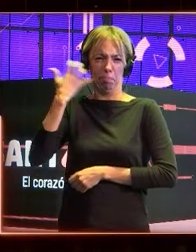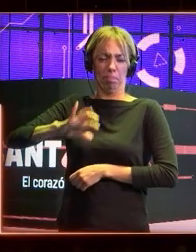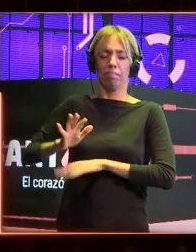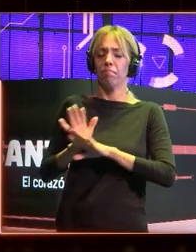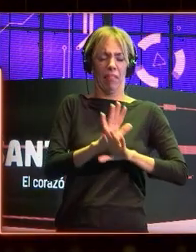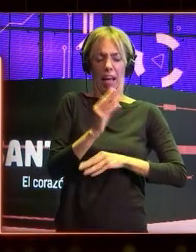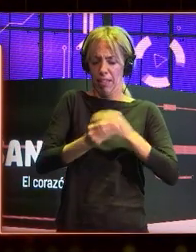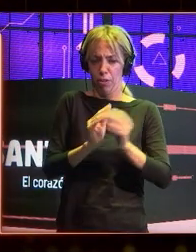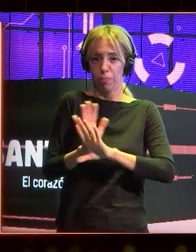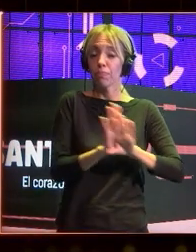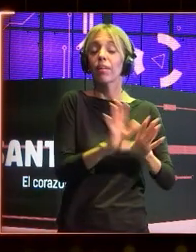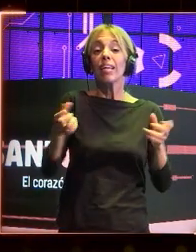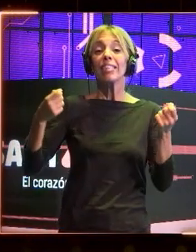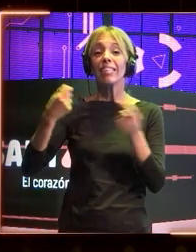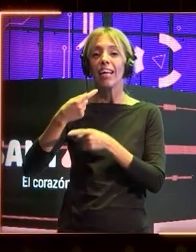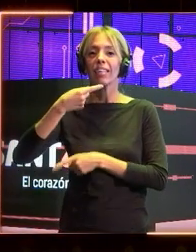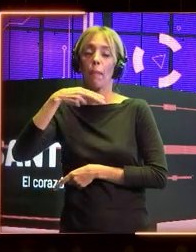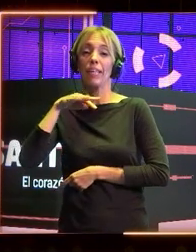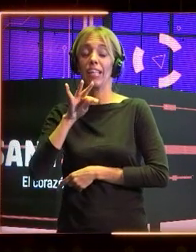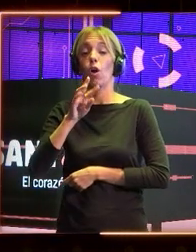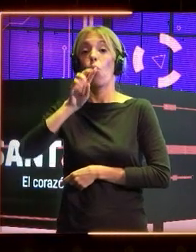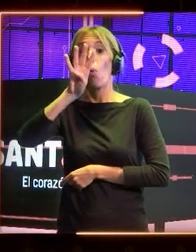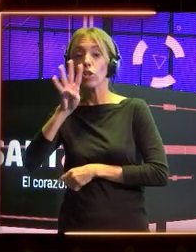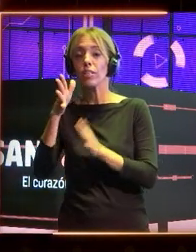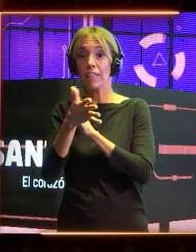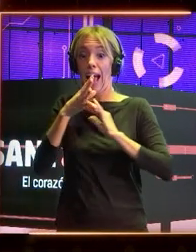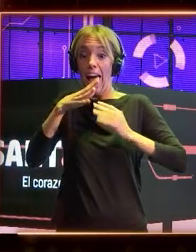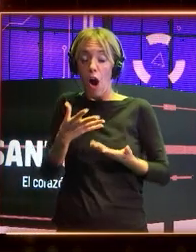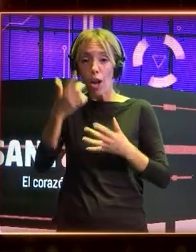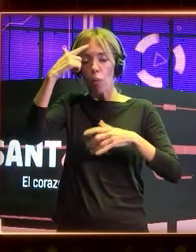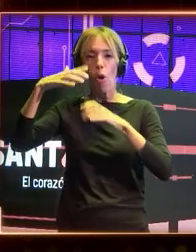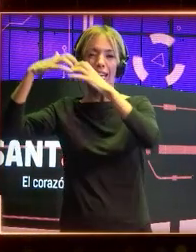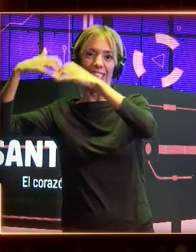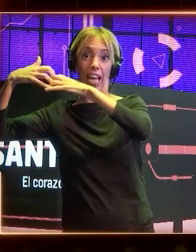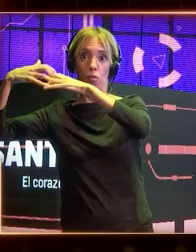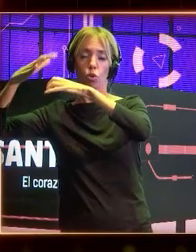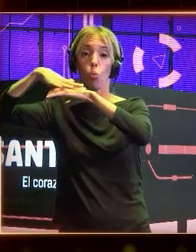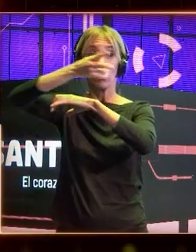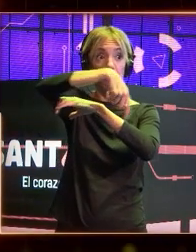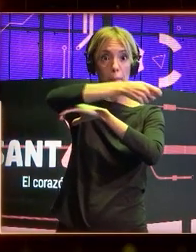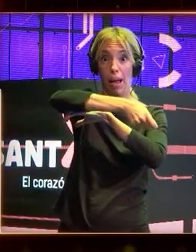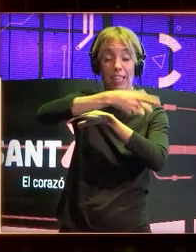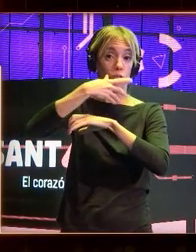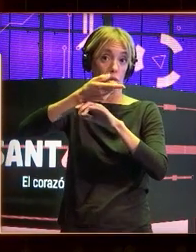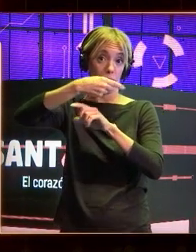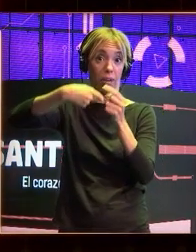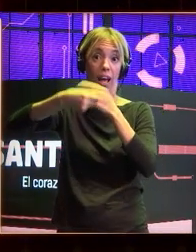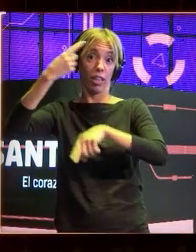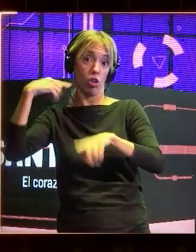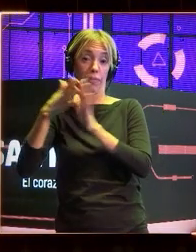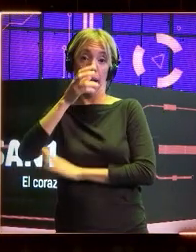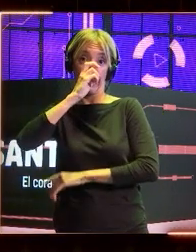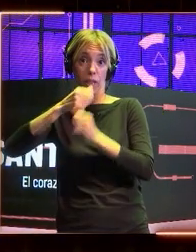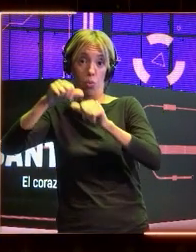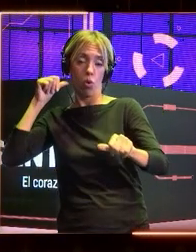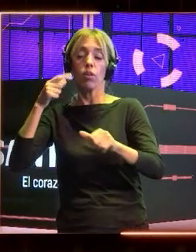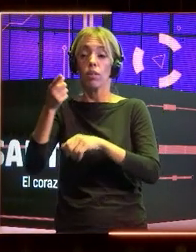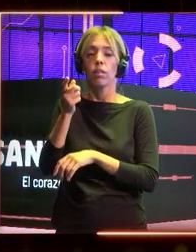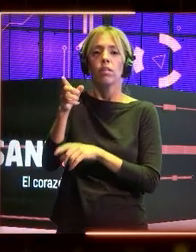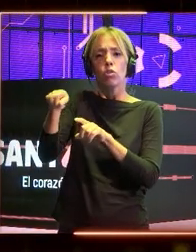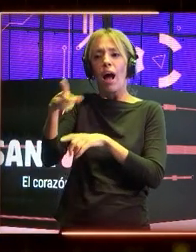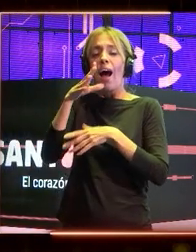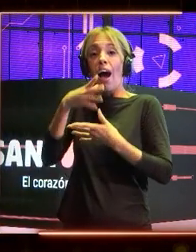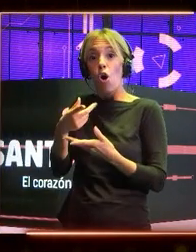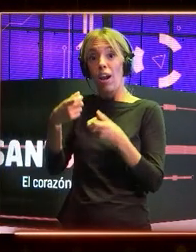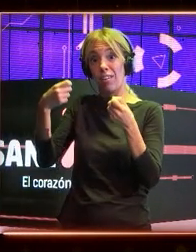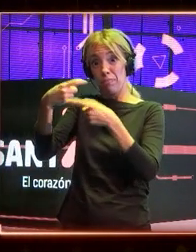gpt 4 es el cerebro que está tras chat gpt ahora mismo si lo pagáis Claro si no tenéis la versión anterior eh Y en este caso le podíamos